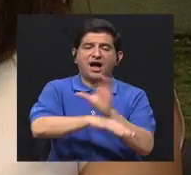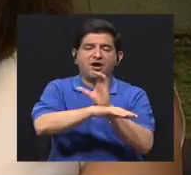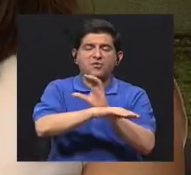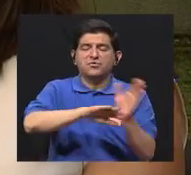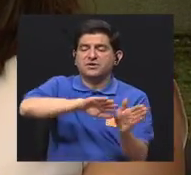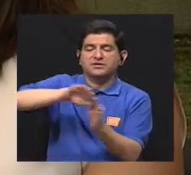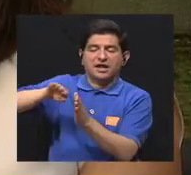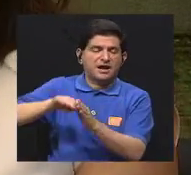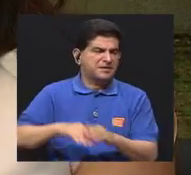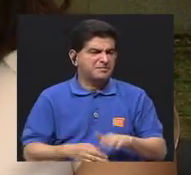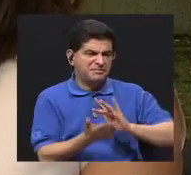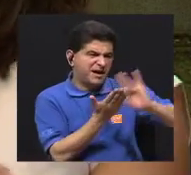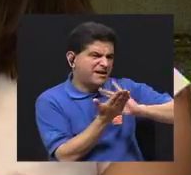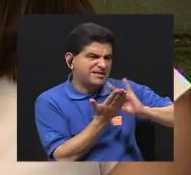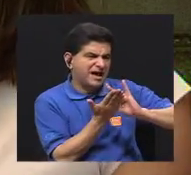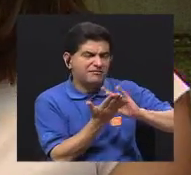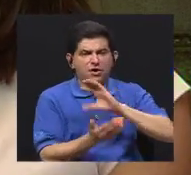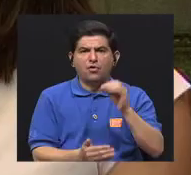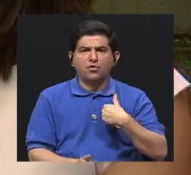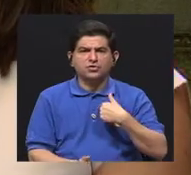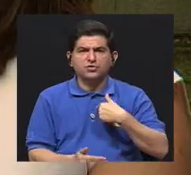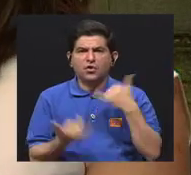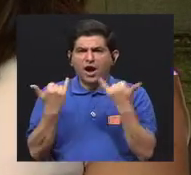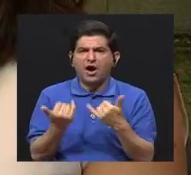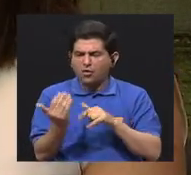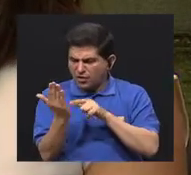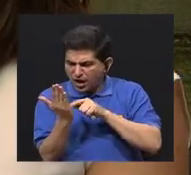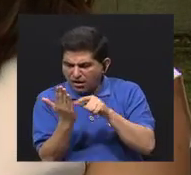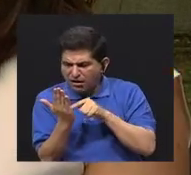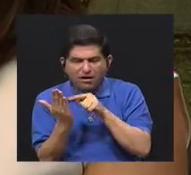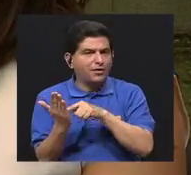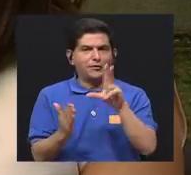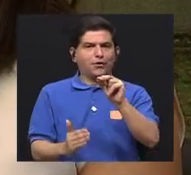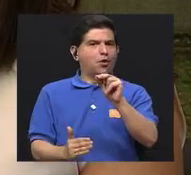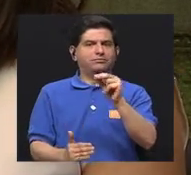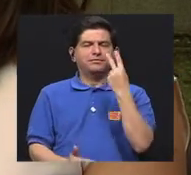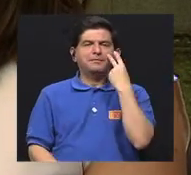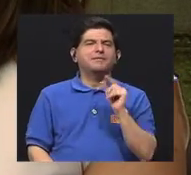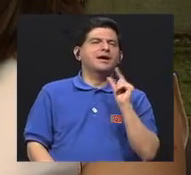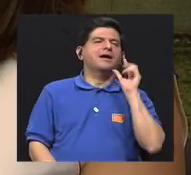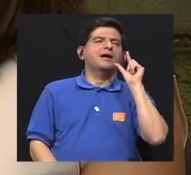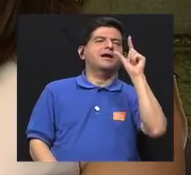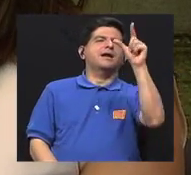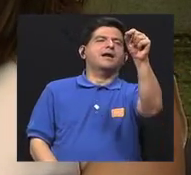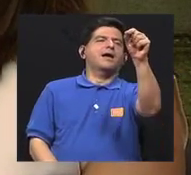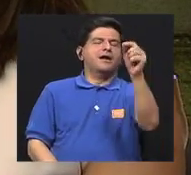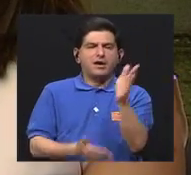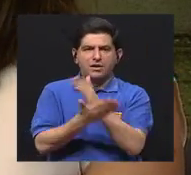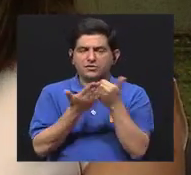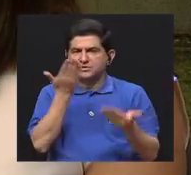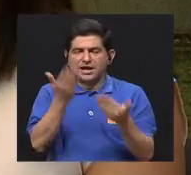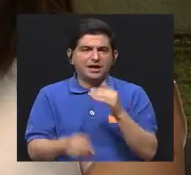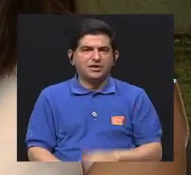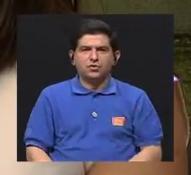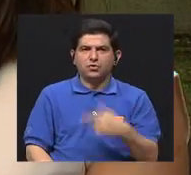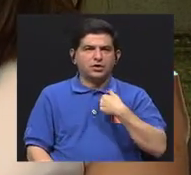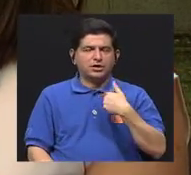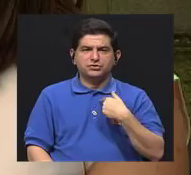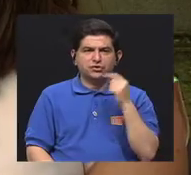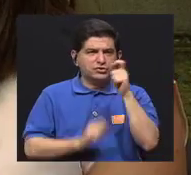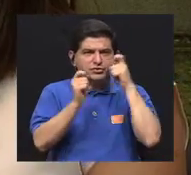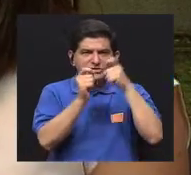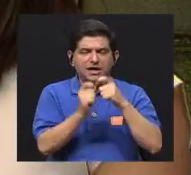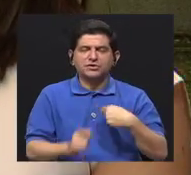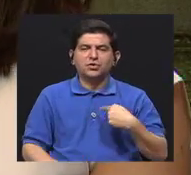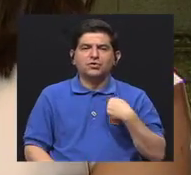la tablet, o soltar la tablet e irme al celular. Idealmente ver a lo lejos, en algo que no esté enfocando, o